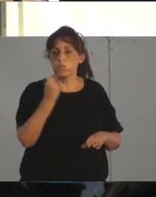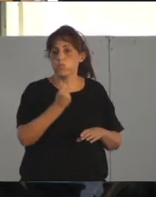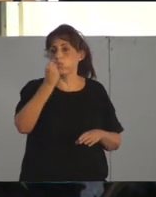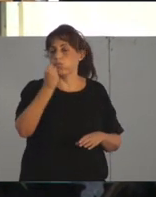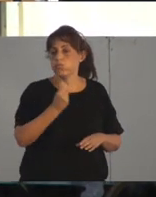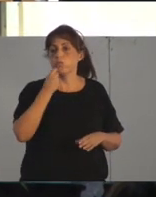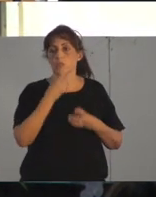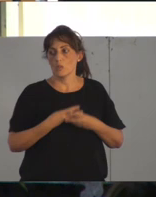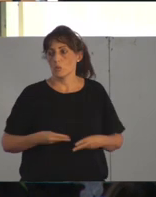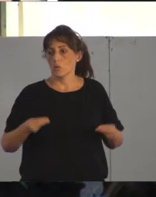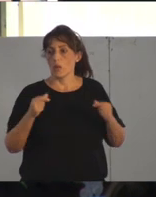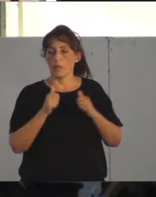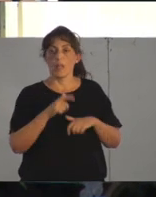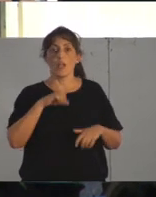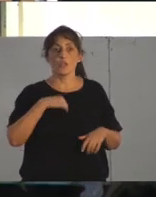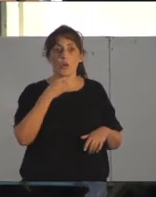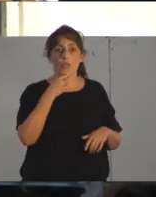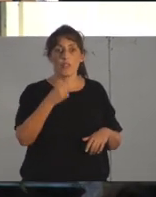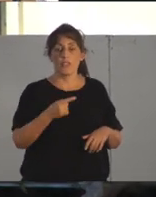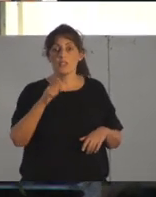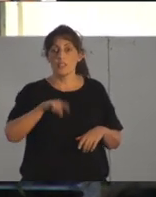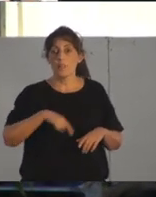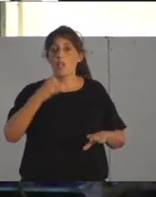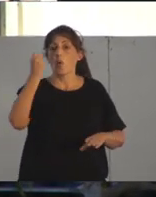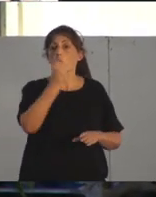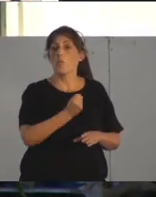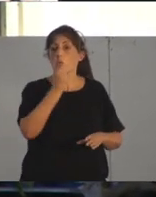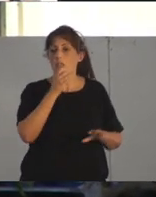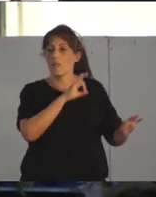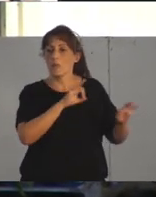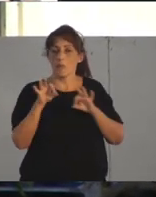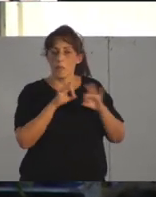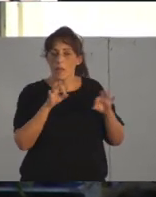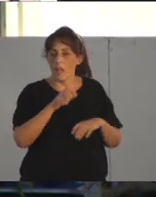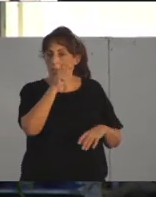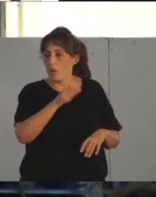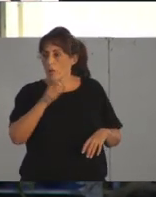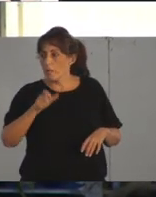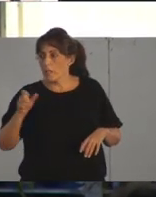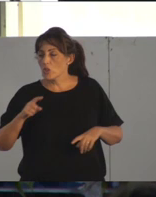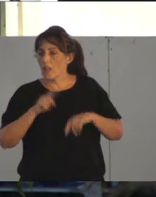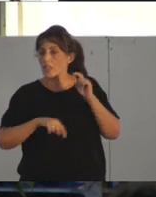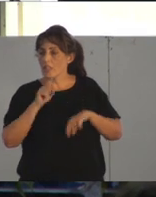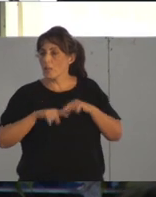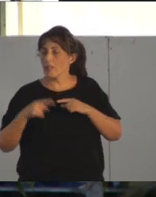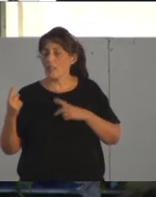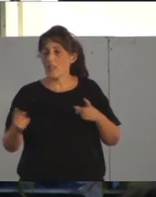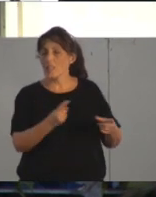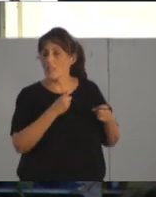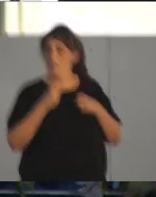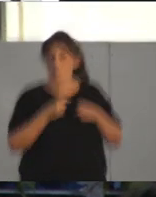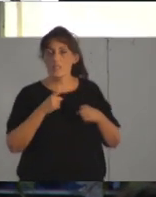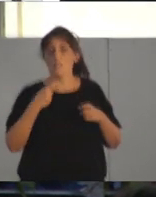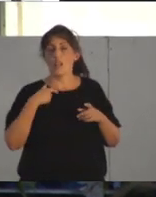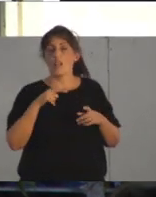purés. Os decía también antes que el puré tiene que estar preparado para la persona en la viscosidad que necesita y lo que tiene que evitar es que